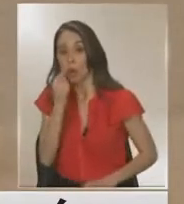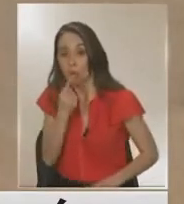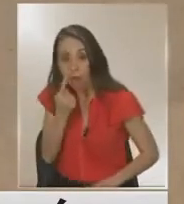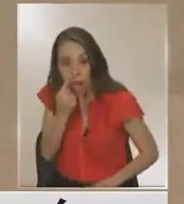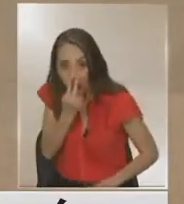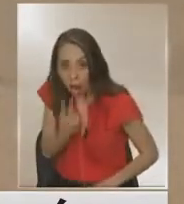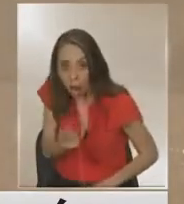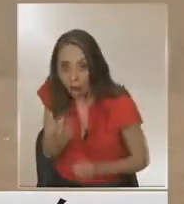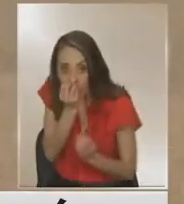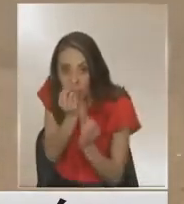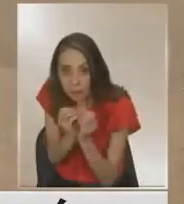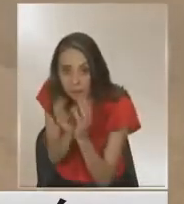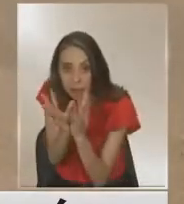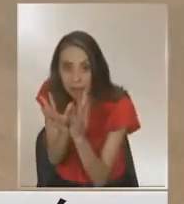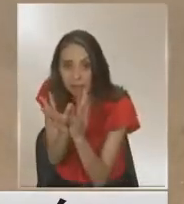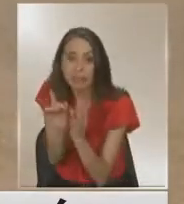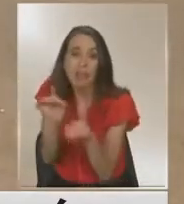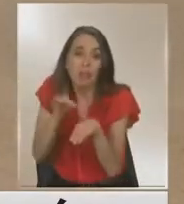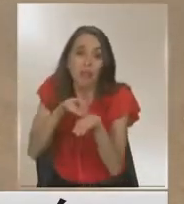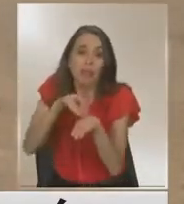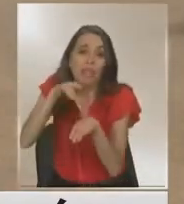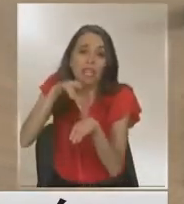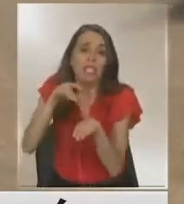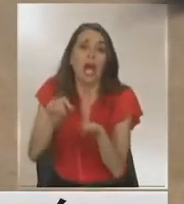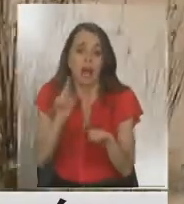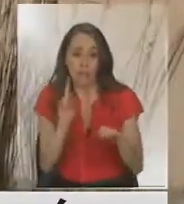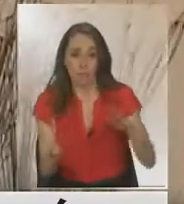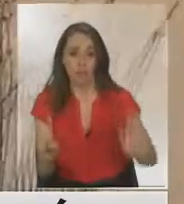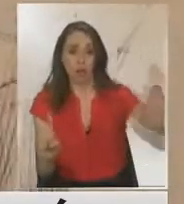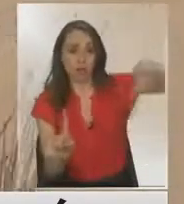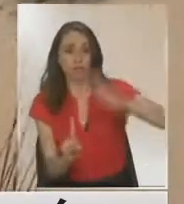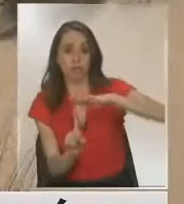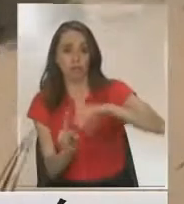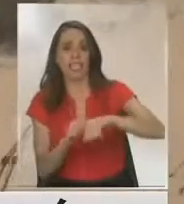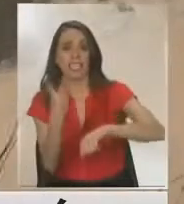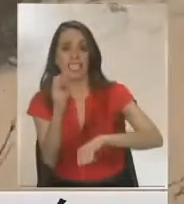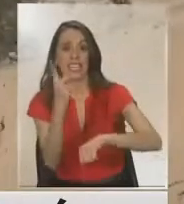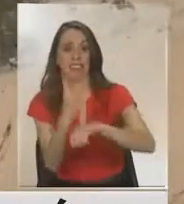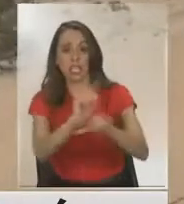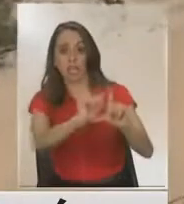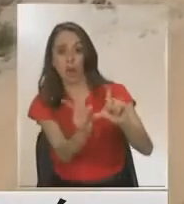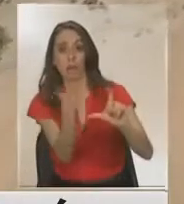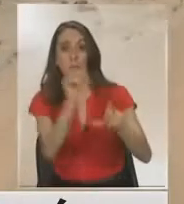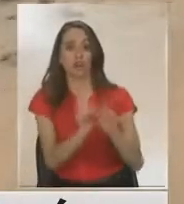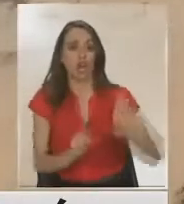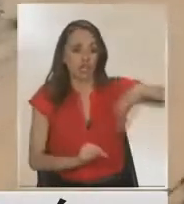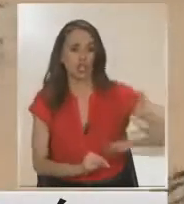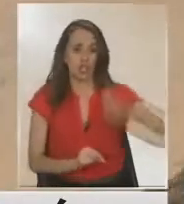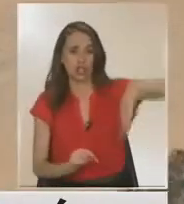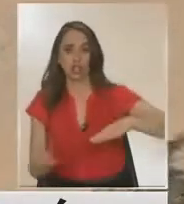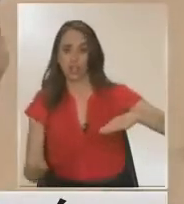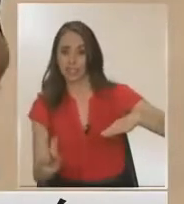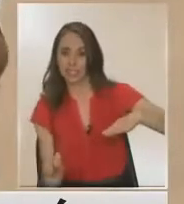se da cuenta de lo frágil que es para un vehículo que viene a 30, 40 kilómetros por hora circulando por las dunas.